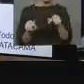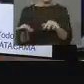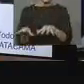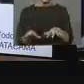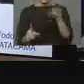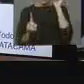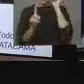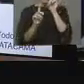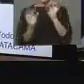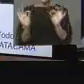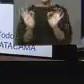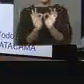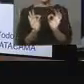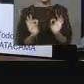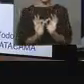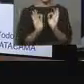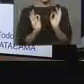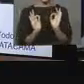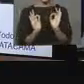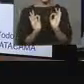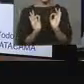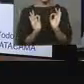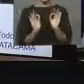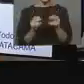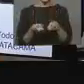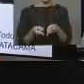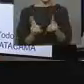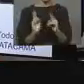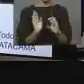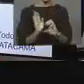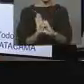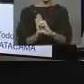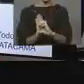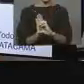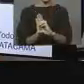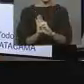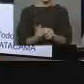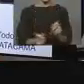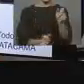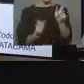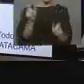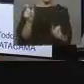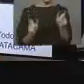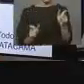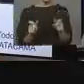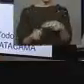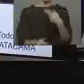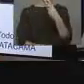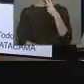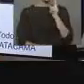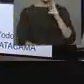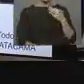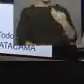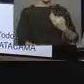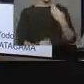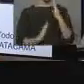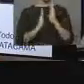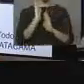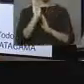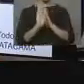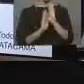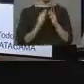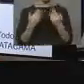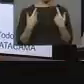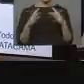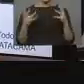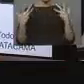apuntando específicamente a dar contenido al derecho constitucional de las personas a una vida digna, a ser protegidas de cualquier